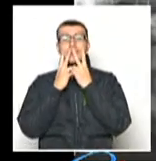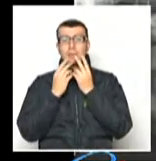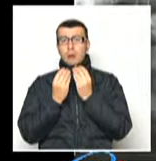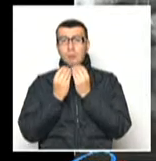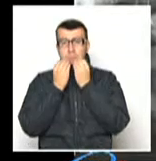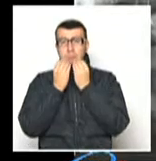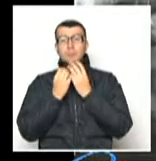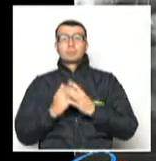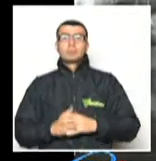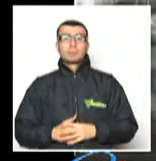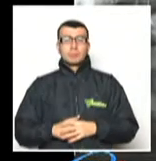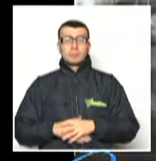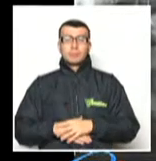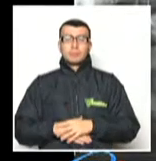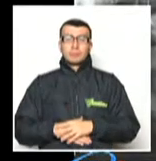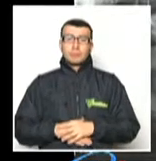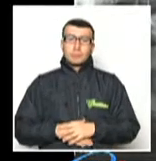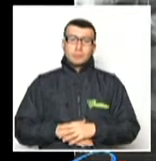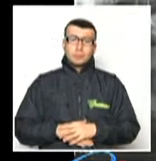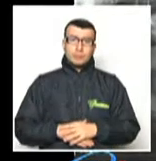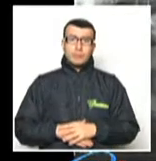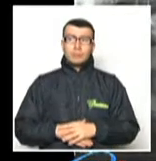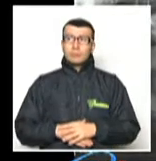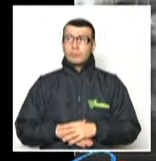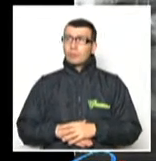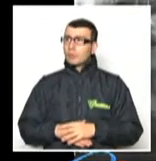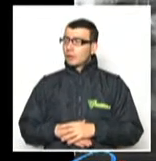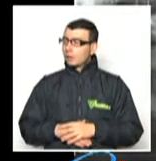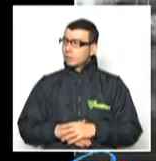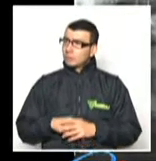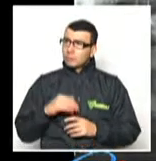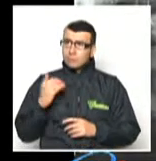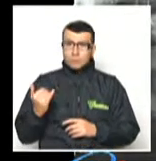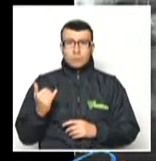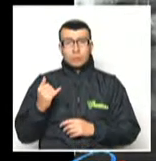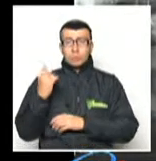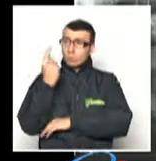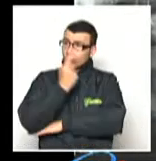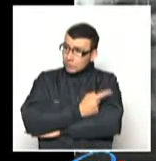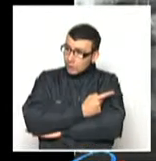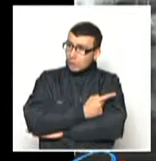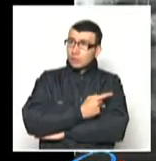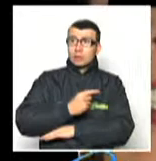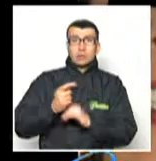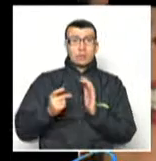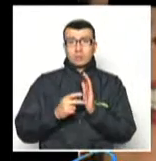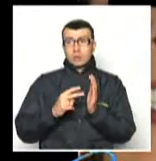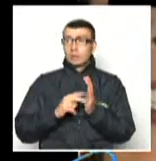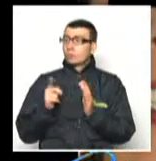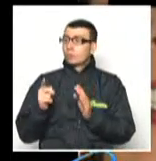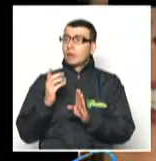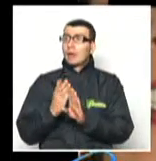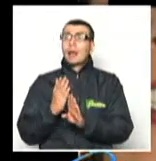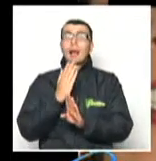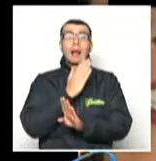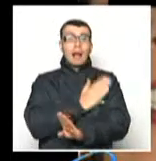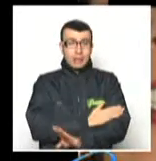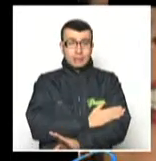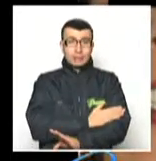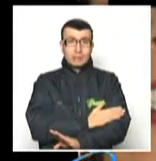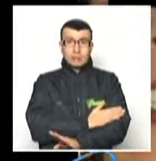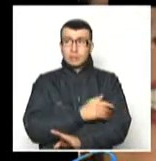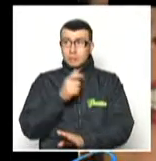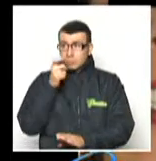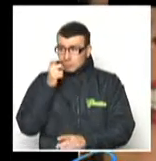técnicas. Bueno, pero digamos que para uno tener esa dentadura en un día, ustedes han hecho anterior a